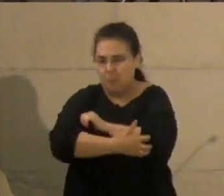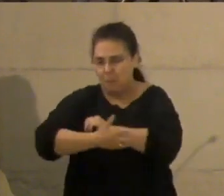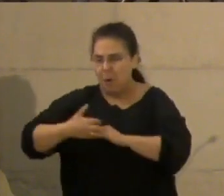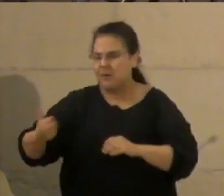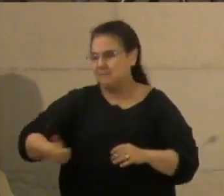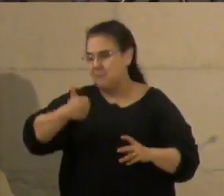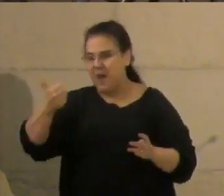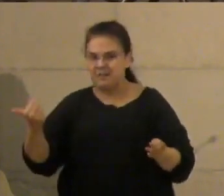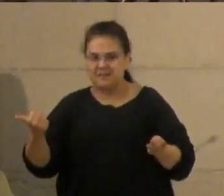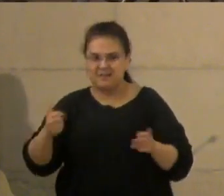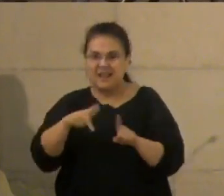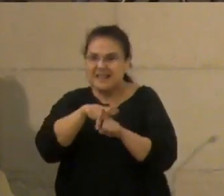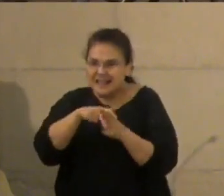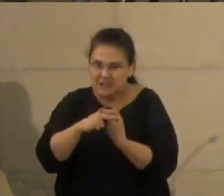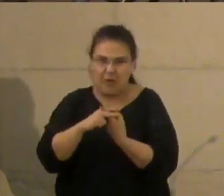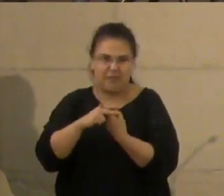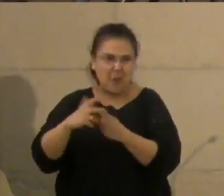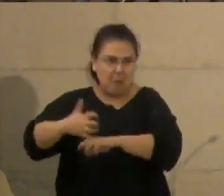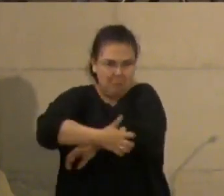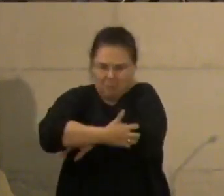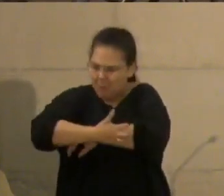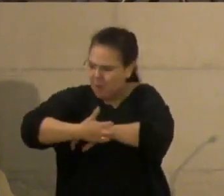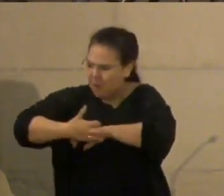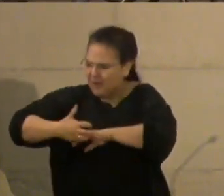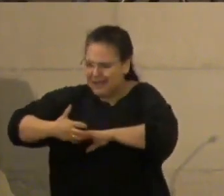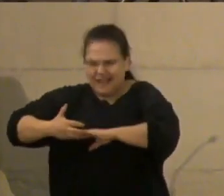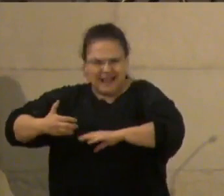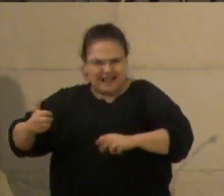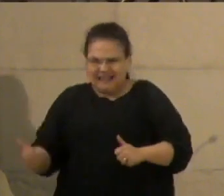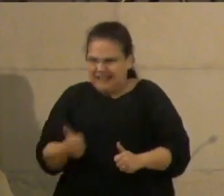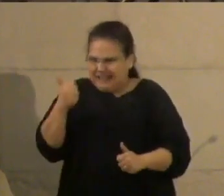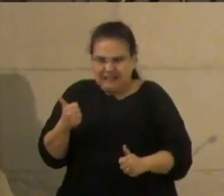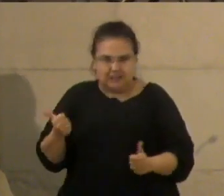una situación de pobreza extrema a nuestro alrededor.